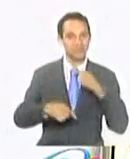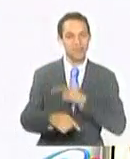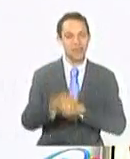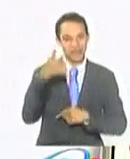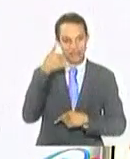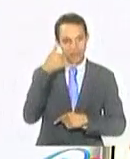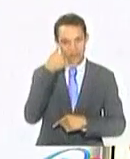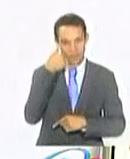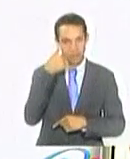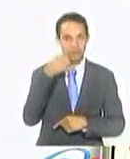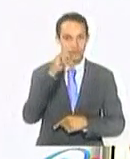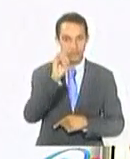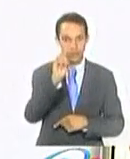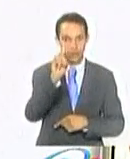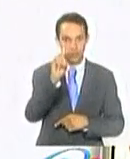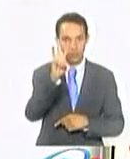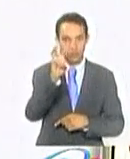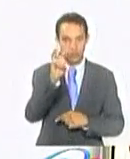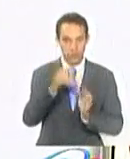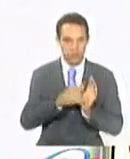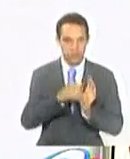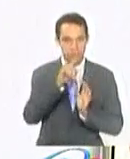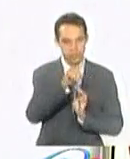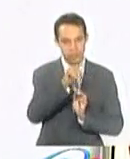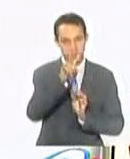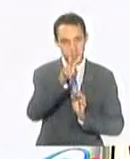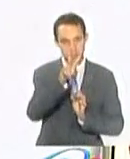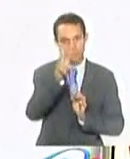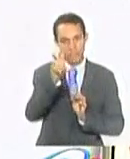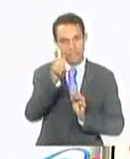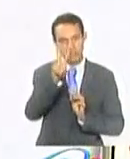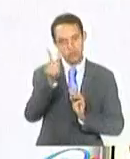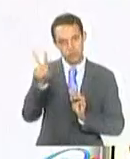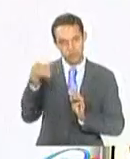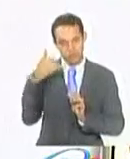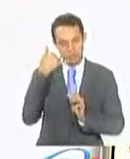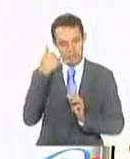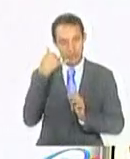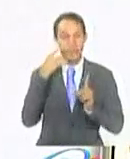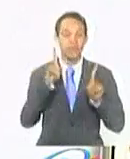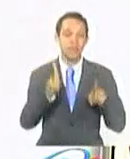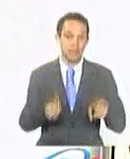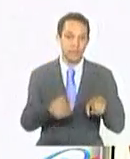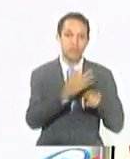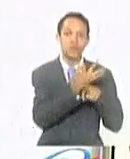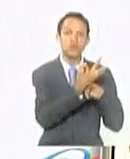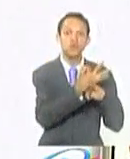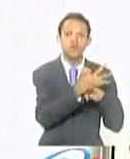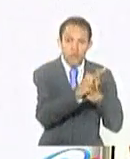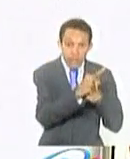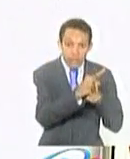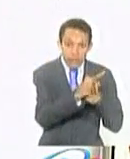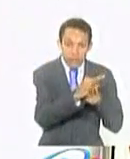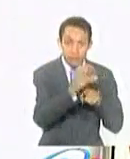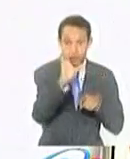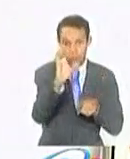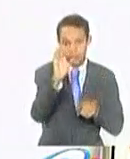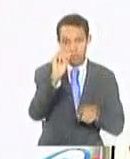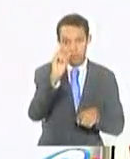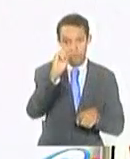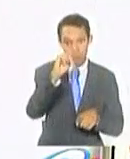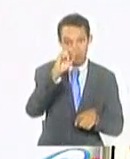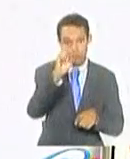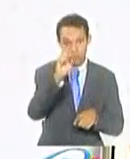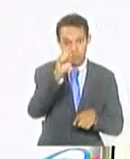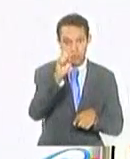telefónica 0181 27222 tenemos contacto directo con ustedes por medio de nuestra cuenta en Twitter o en Twitter que